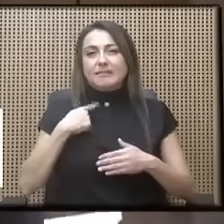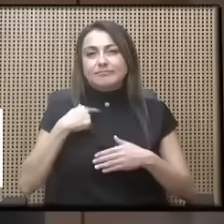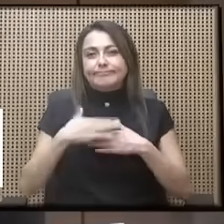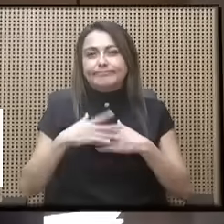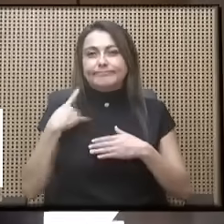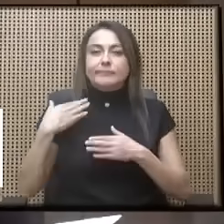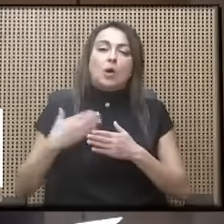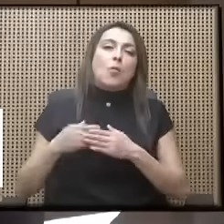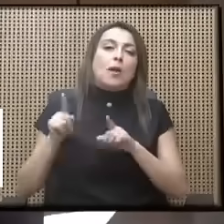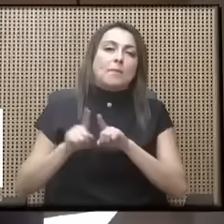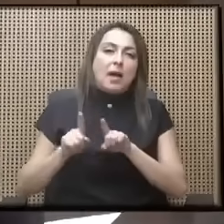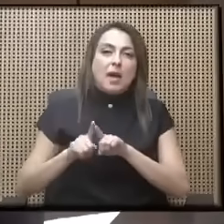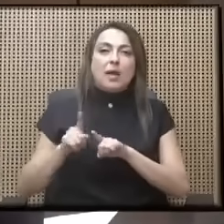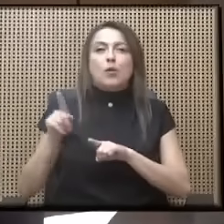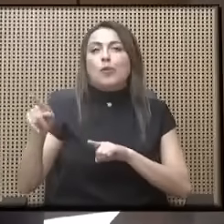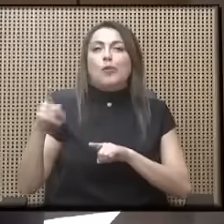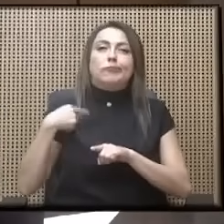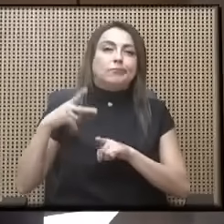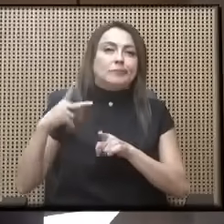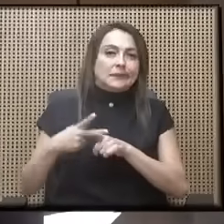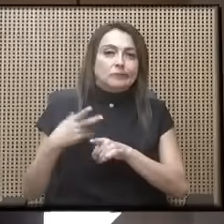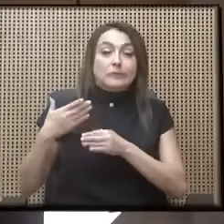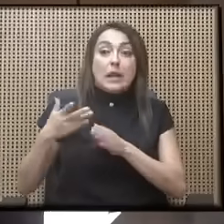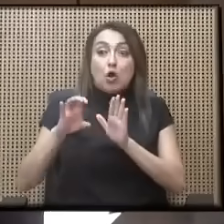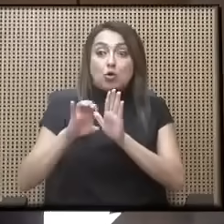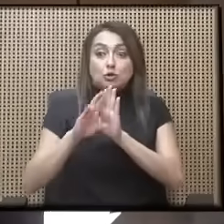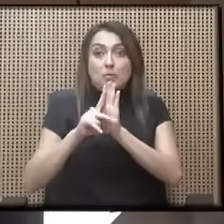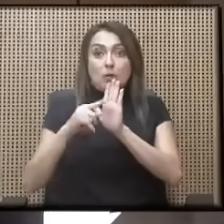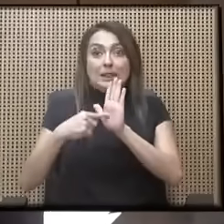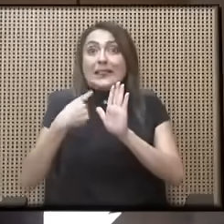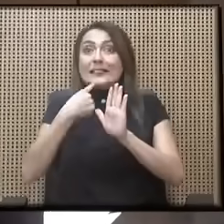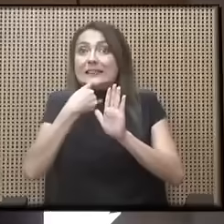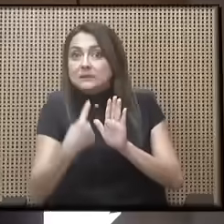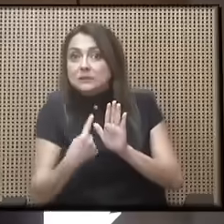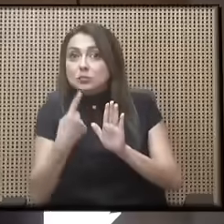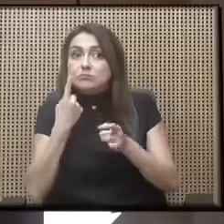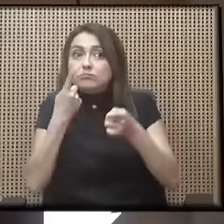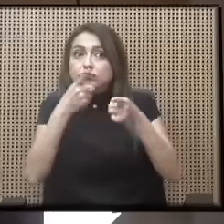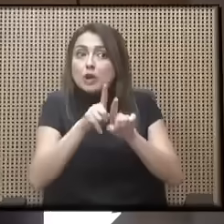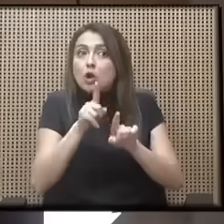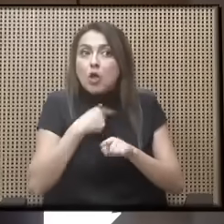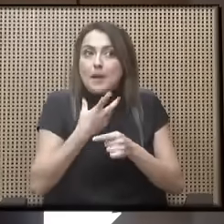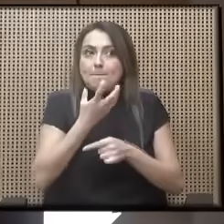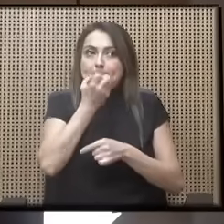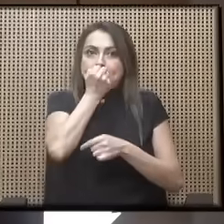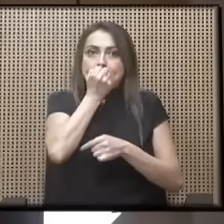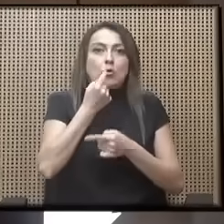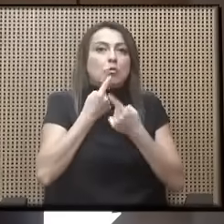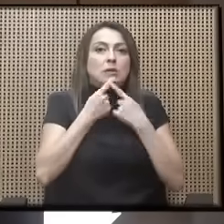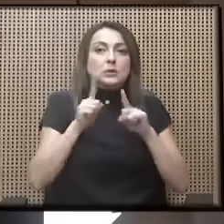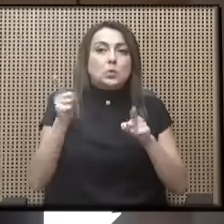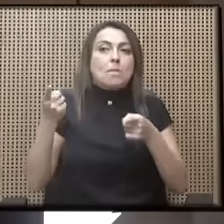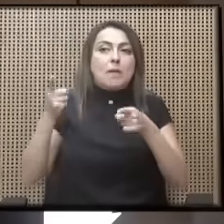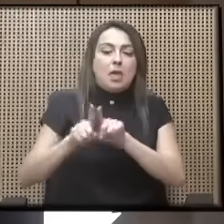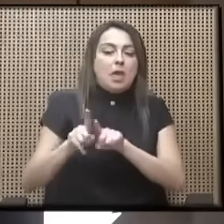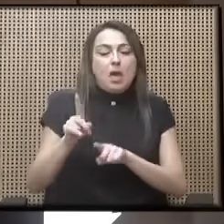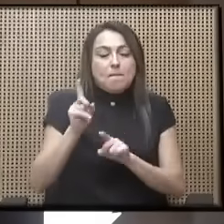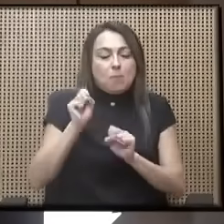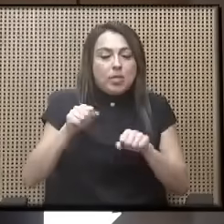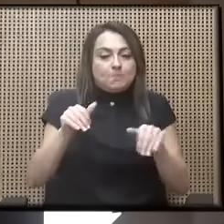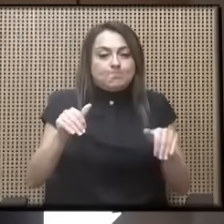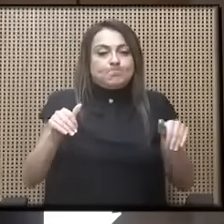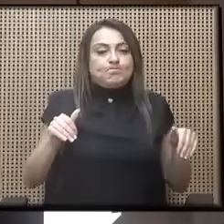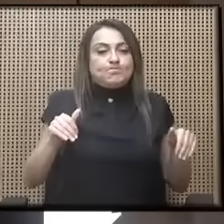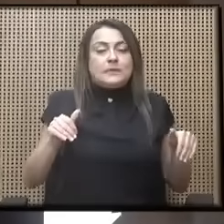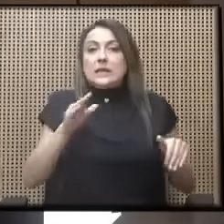la Constitución le permite a una pareja no declarar contra su pareja,